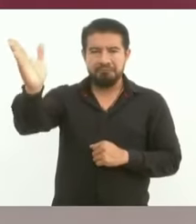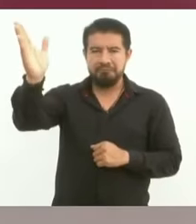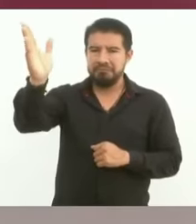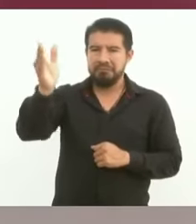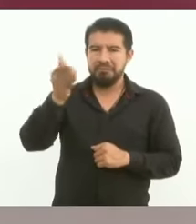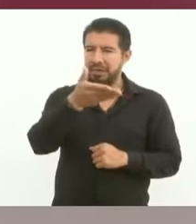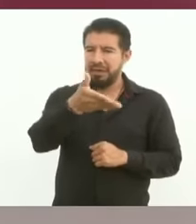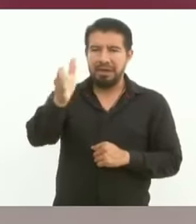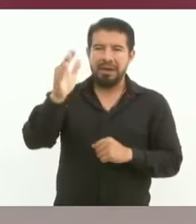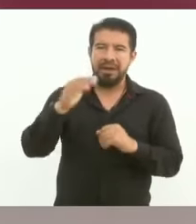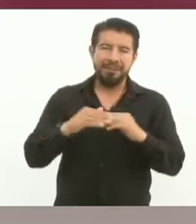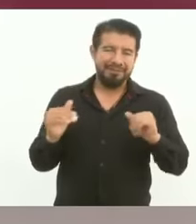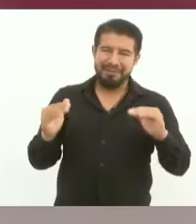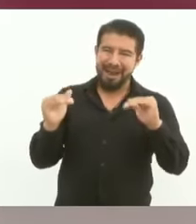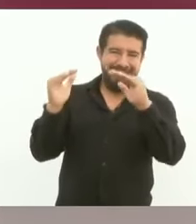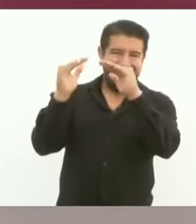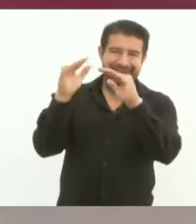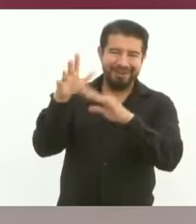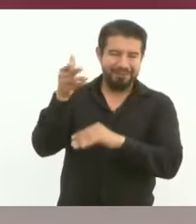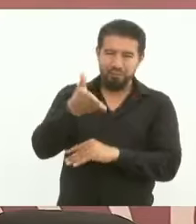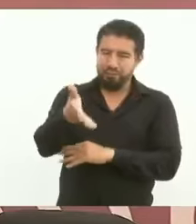a Palenque, Chiapas.